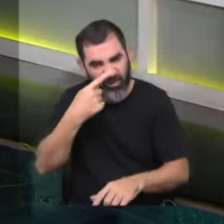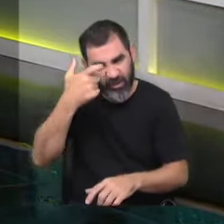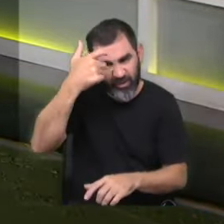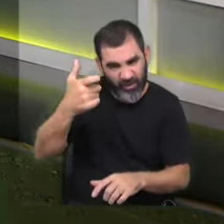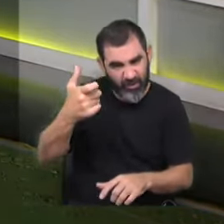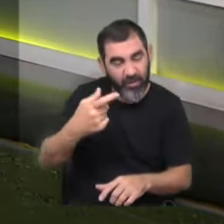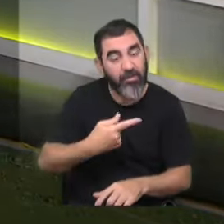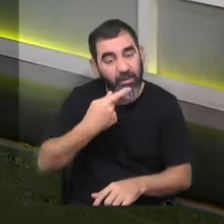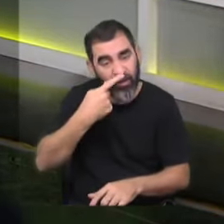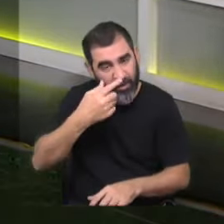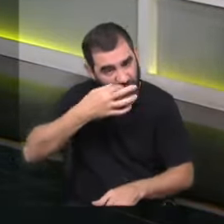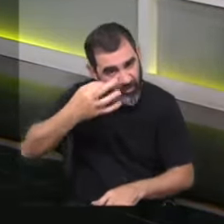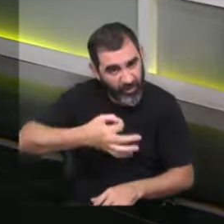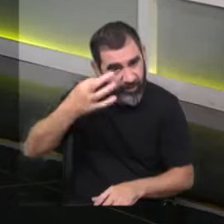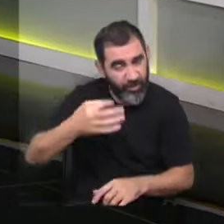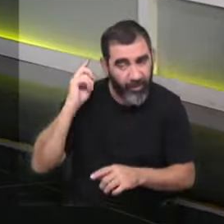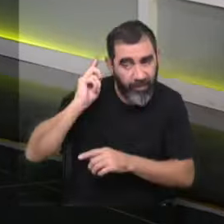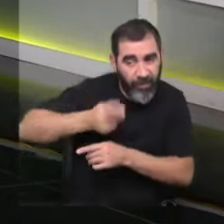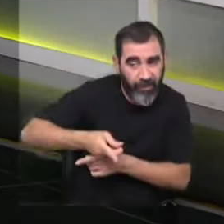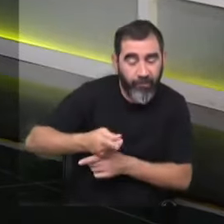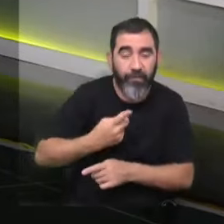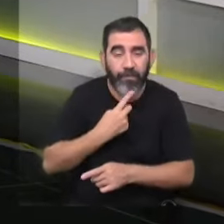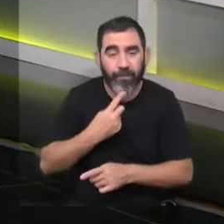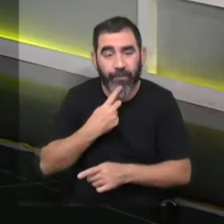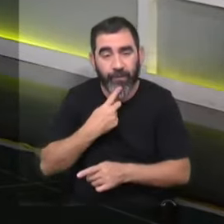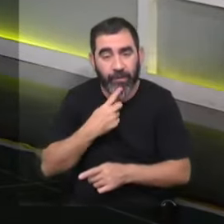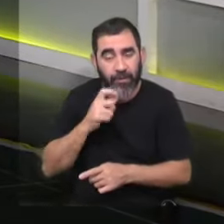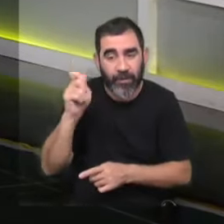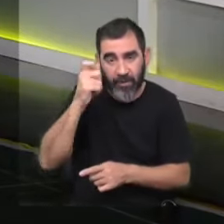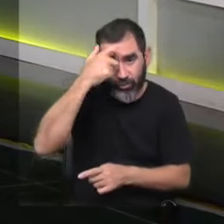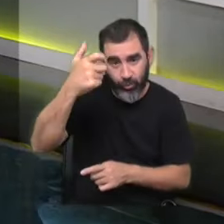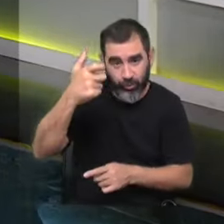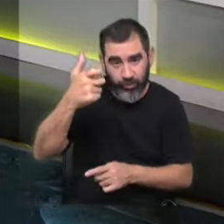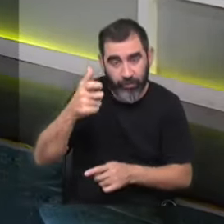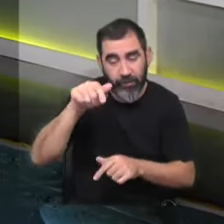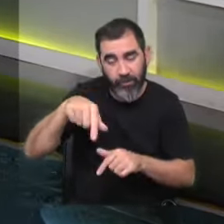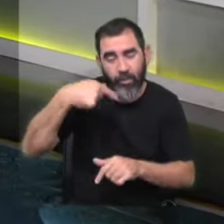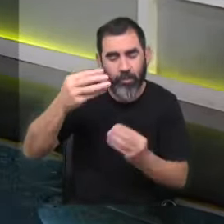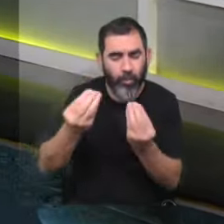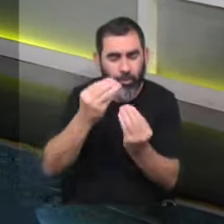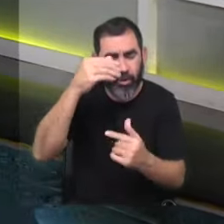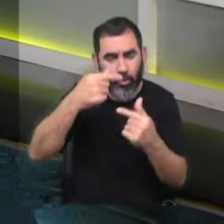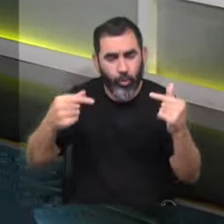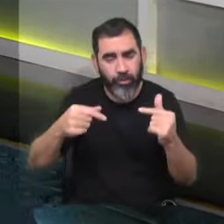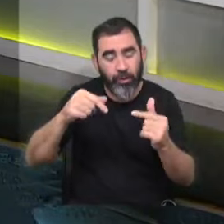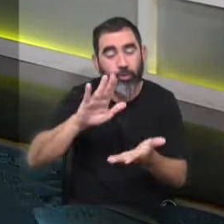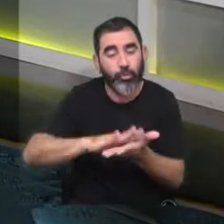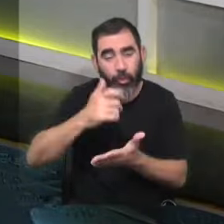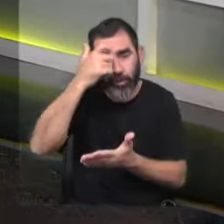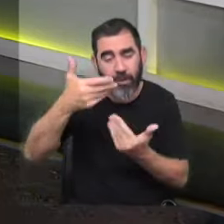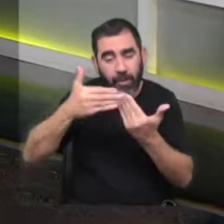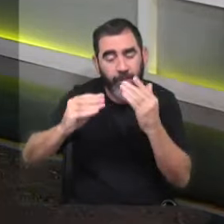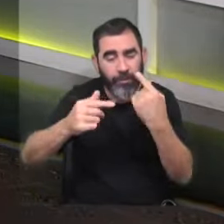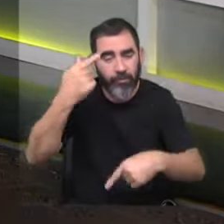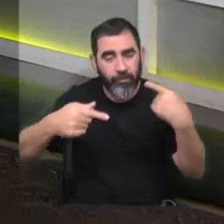y cuánto nos importan las definiciones de política científica? Eso y un montón de contenidos más en este Sobre Ciencia que